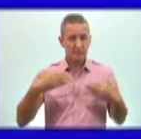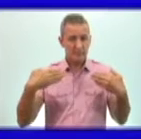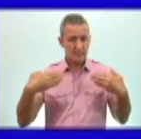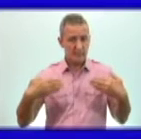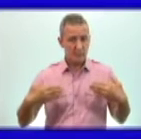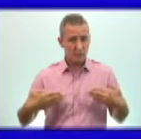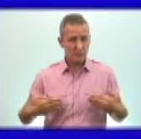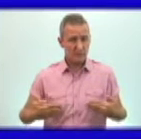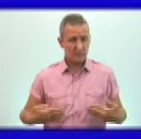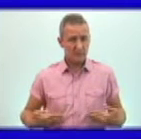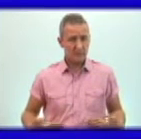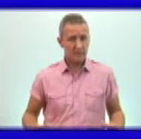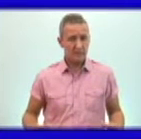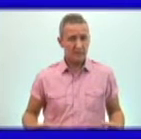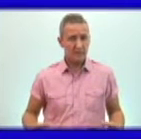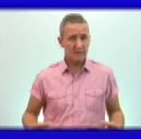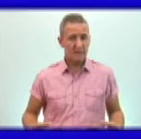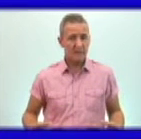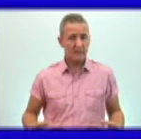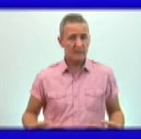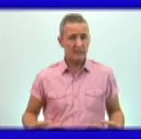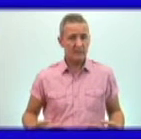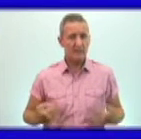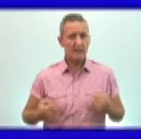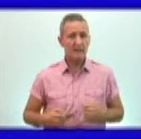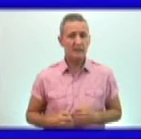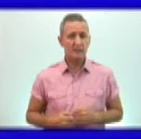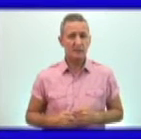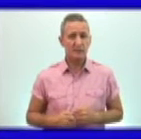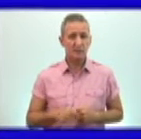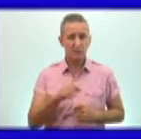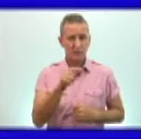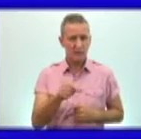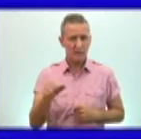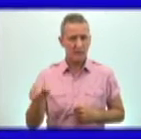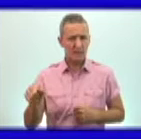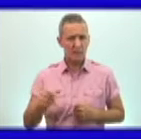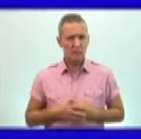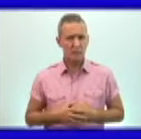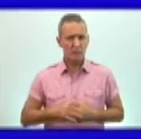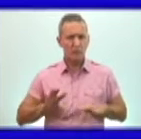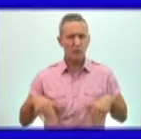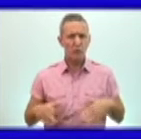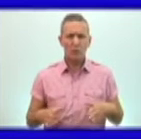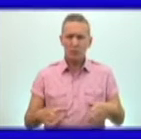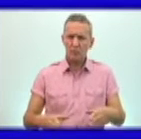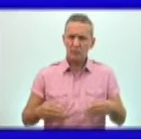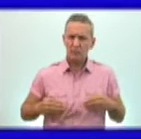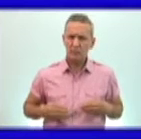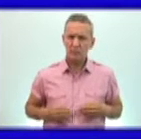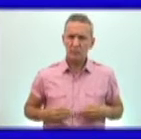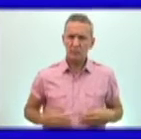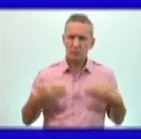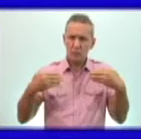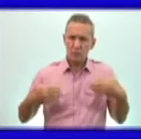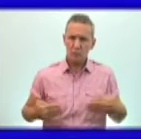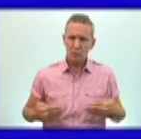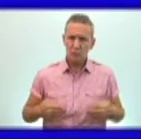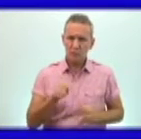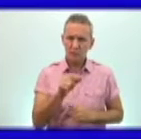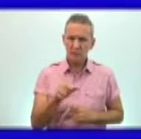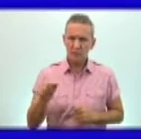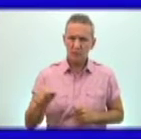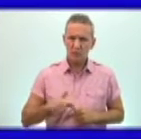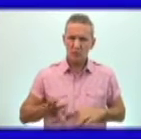Derechos Humanos por la Comisión Permanente de la ONU. Pero ¿cómo asumimos nosotros los derechos humanos? ¿Cómo entender